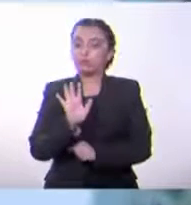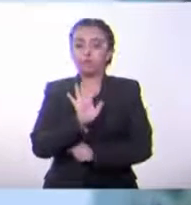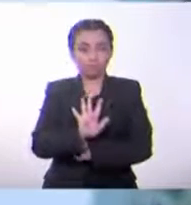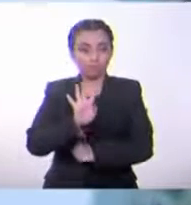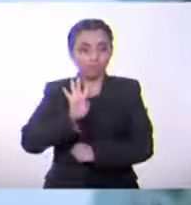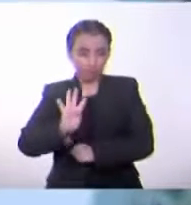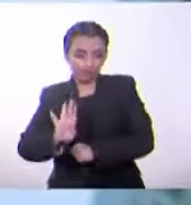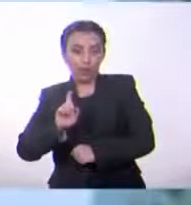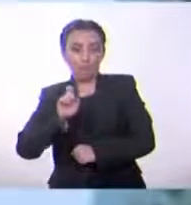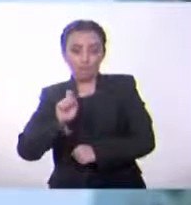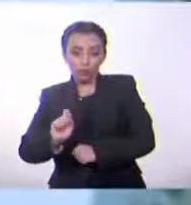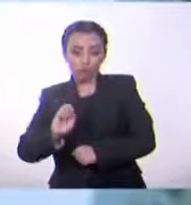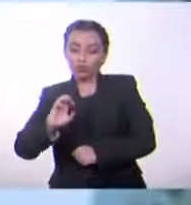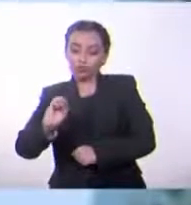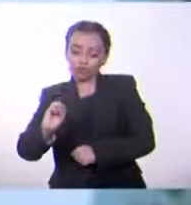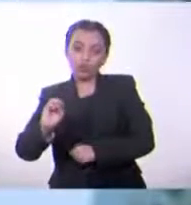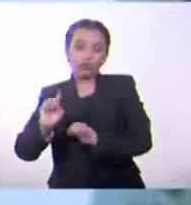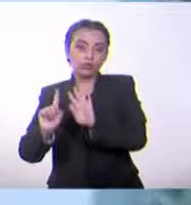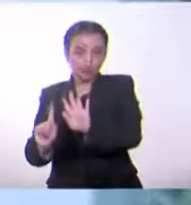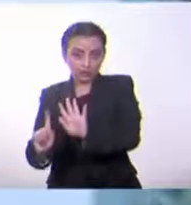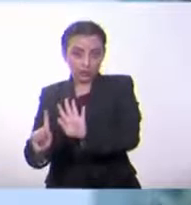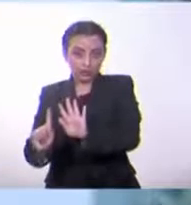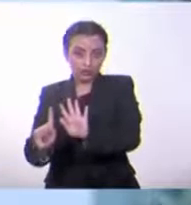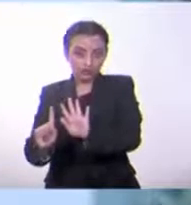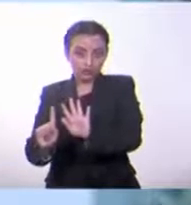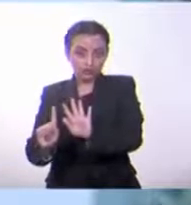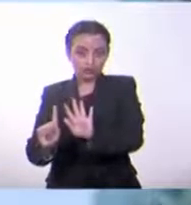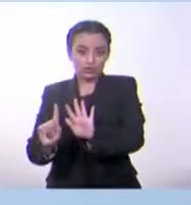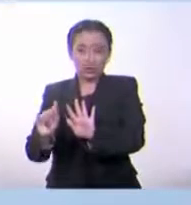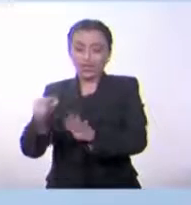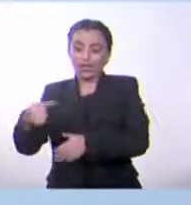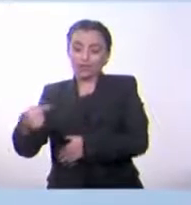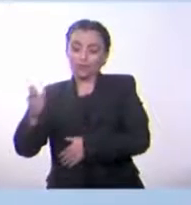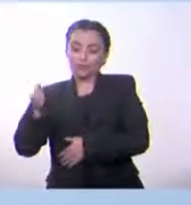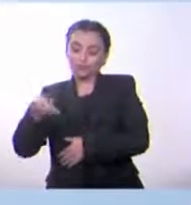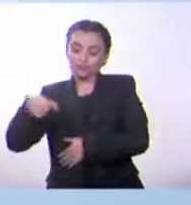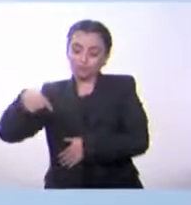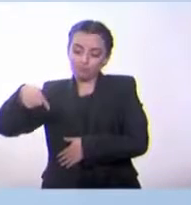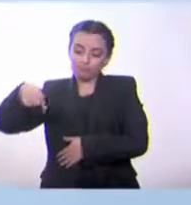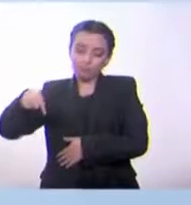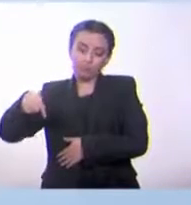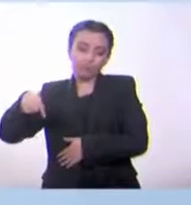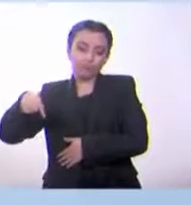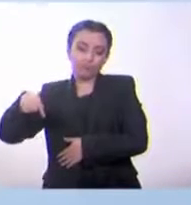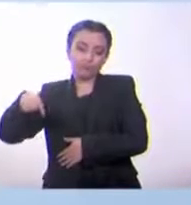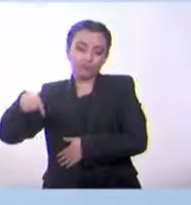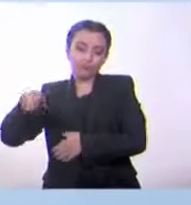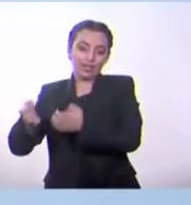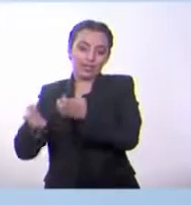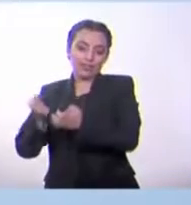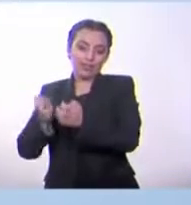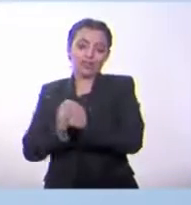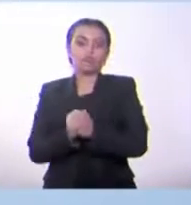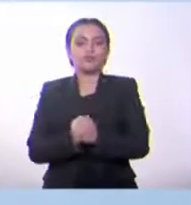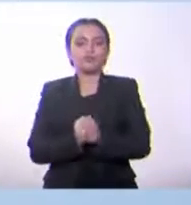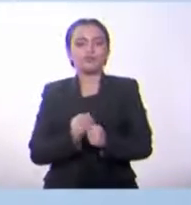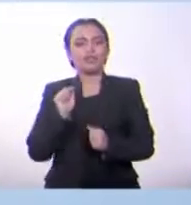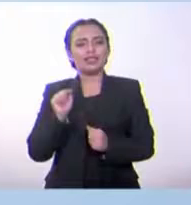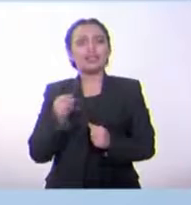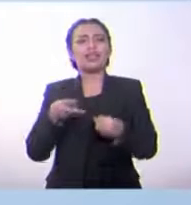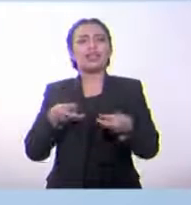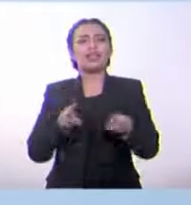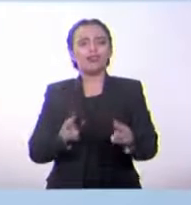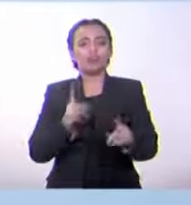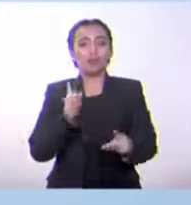54.06 gramos sobre equivalente. Esa es la forma en que calculamos el peso equivalente.